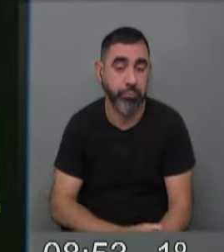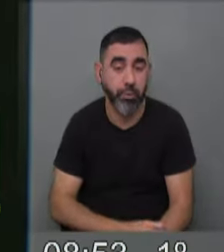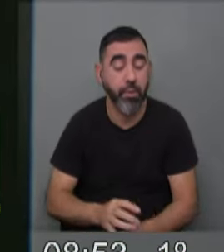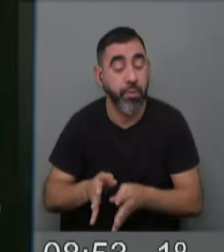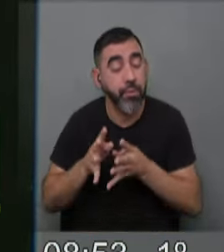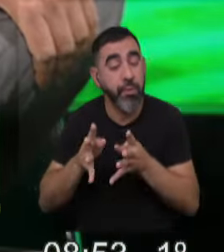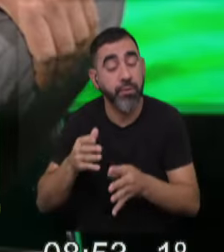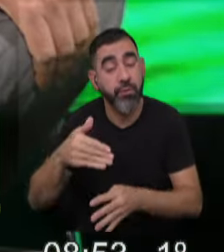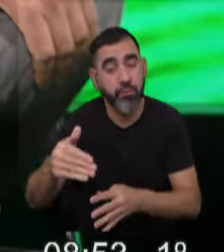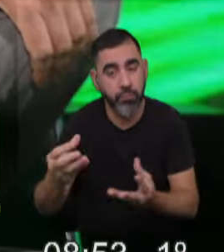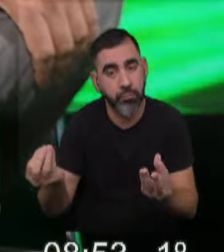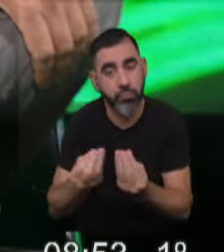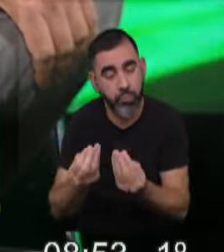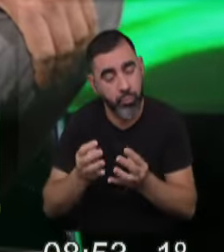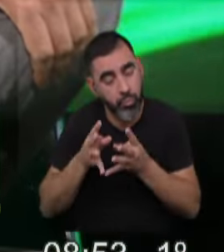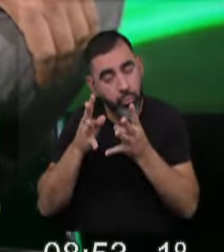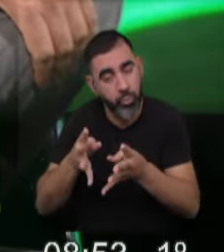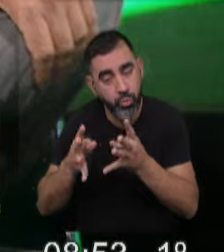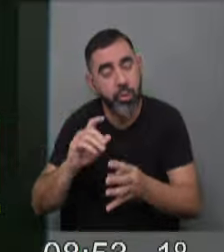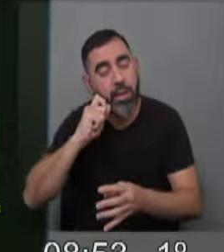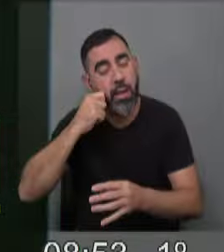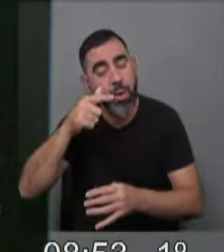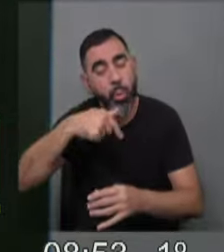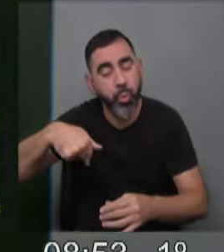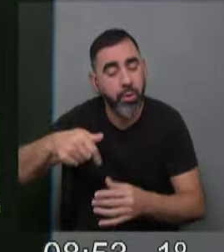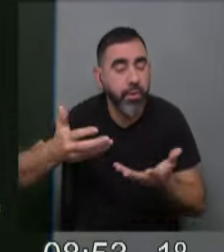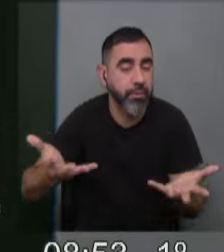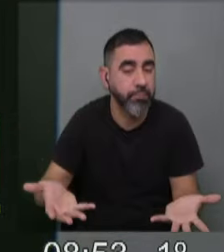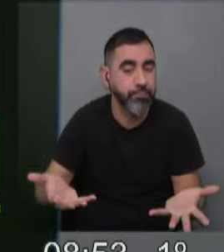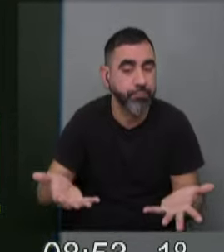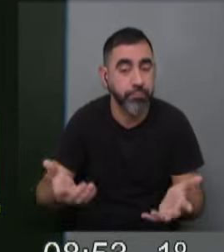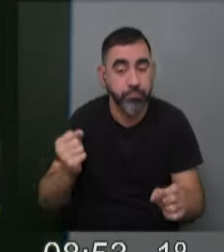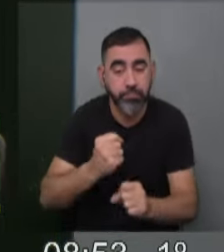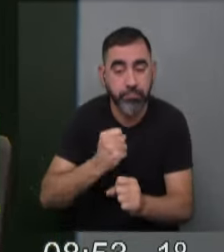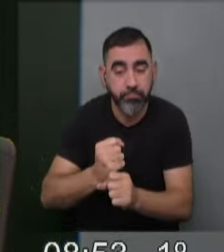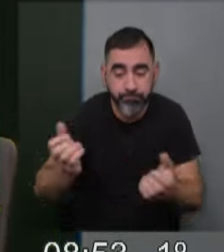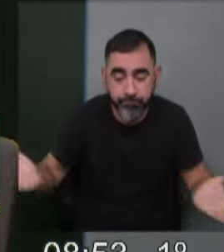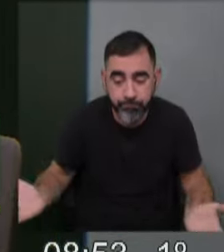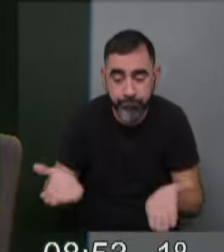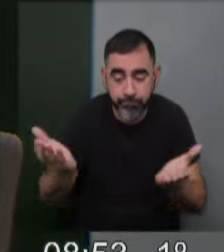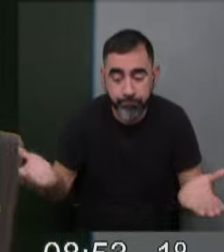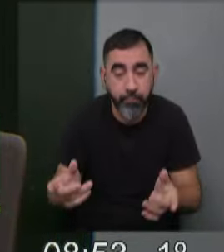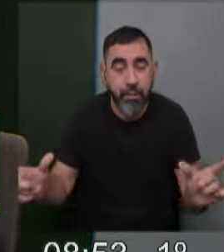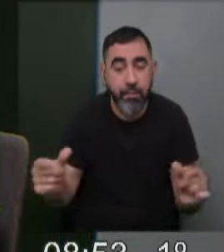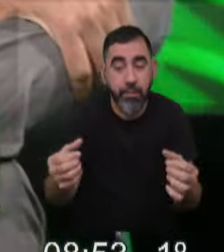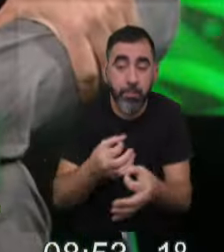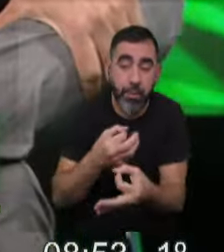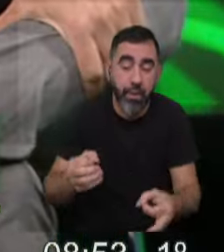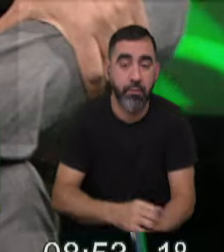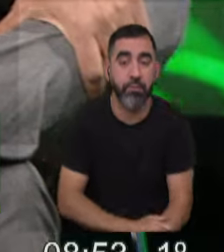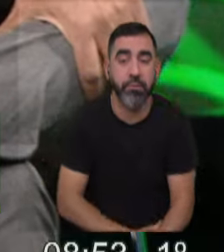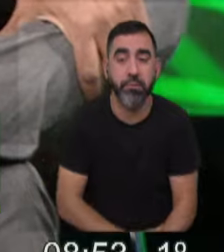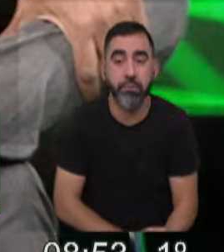muchos. Muchos, sí. ¿Qué le gustaría como para decir, bueno, este trabajo, impulsarlo? Terminarlo, digo.